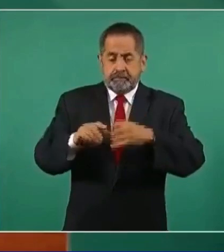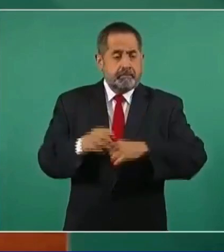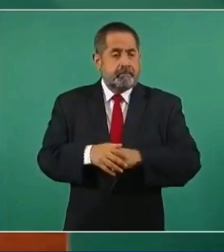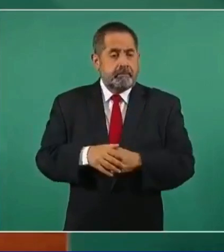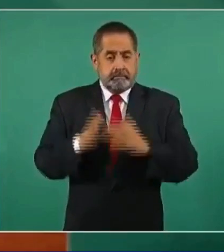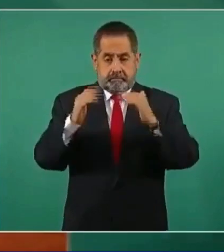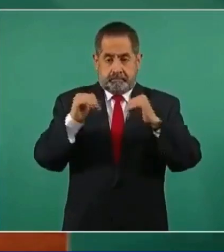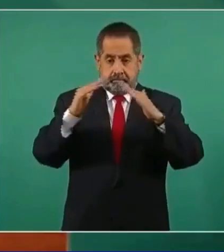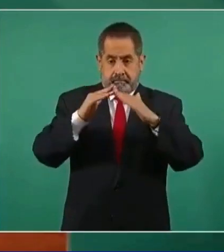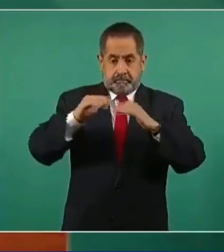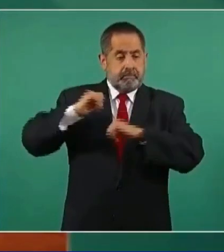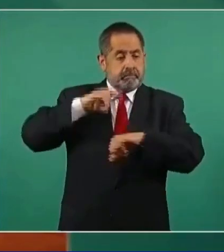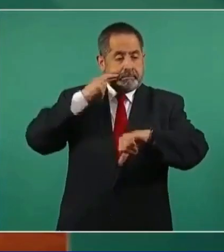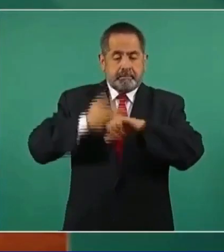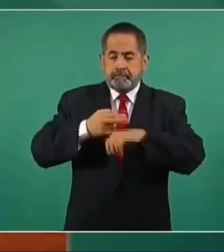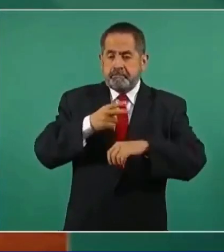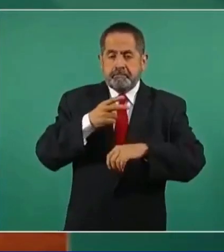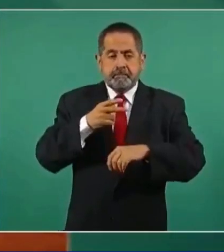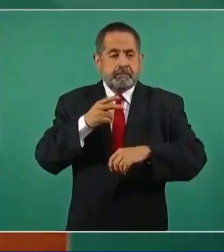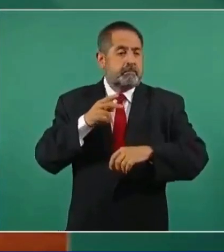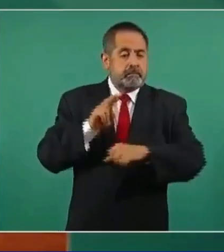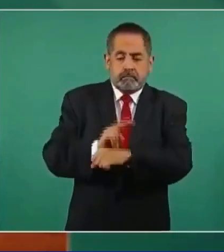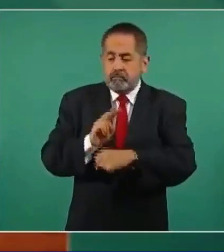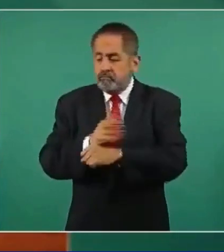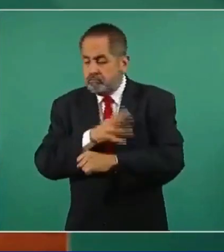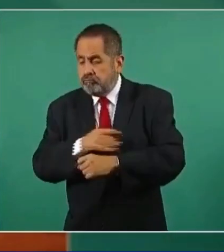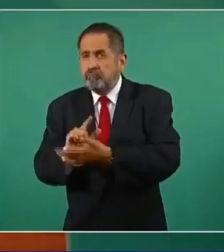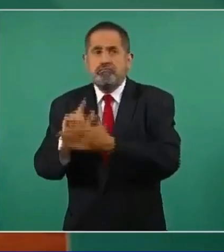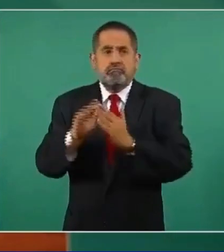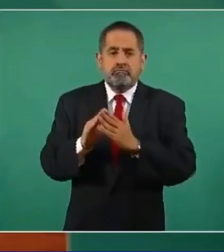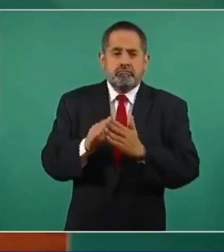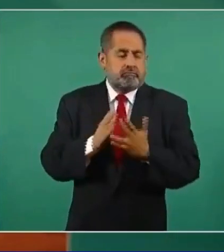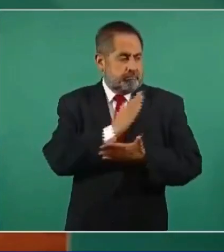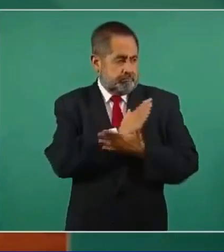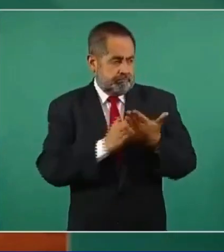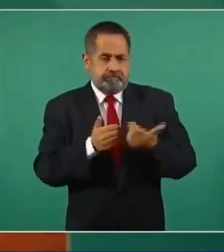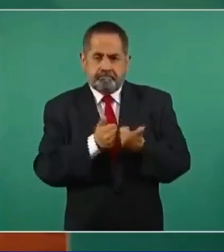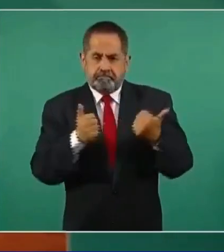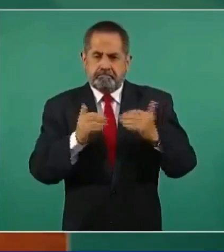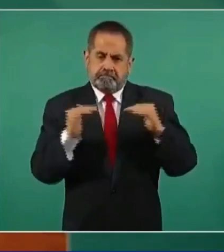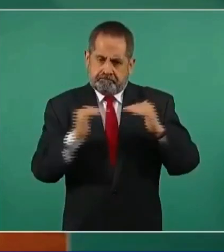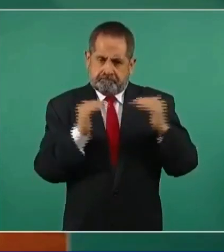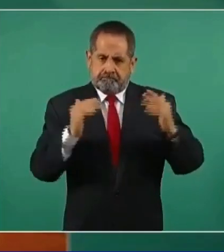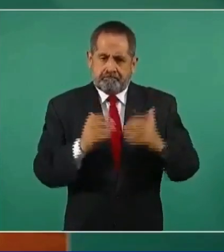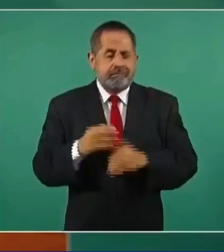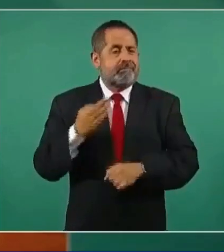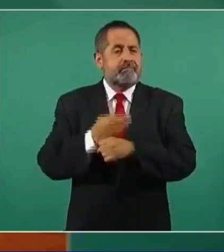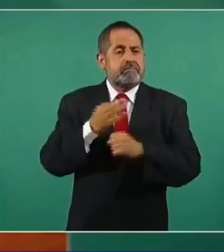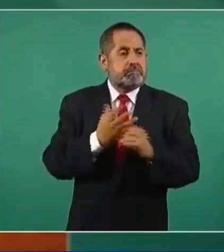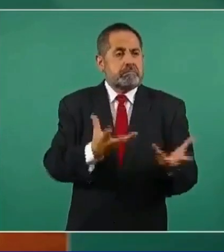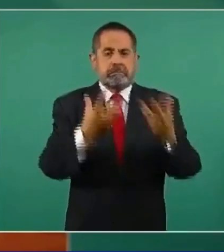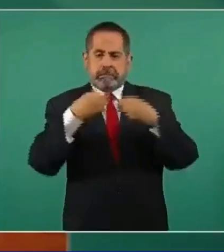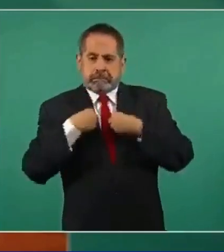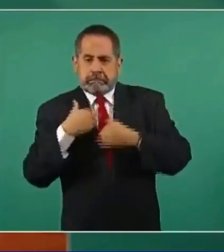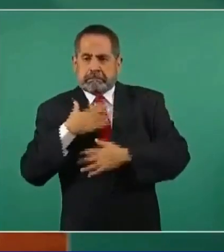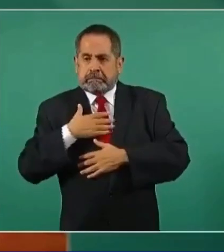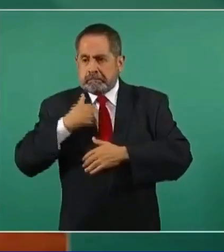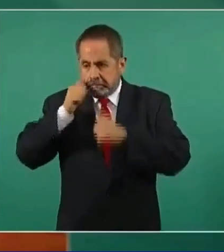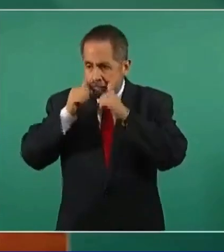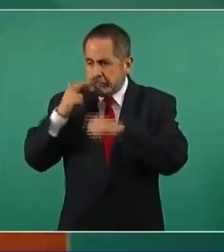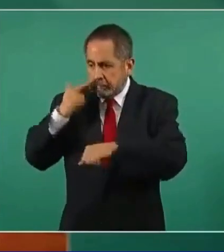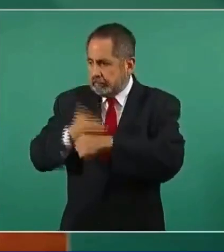del hogar y de cuidados que hoy recae de una manera desproporcionada en sus hombros,